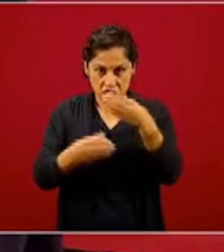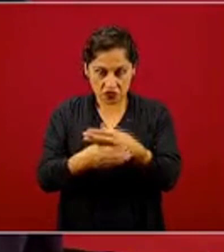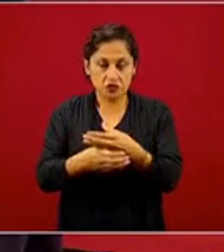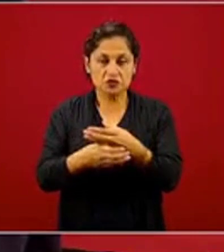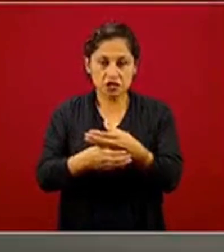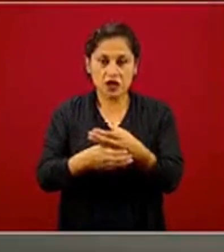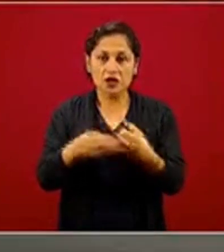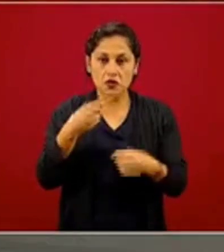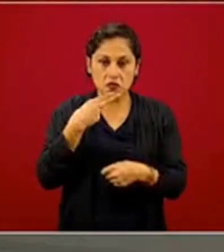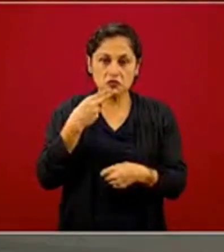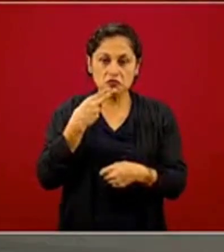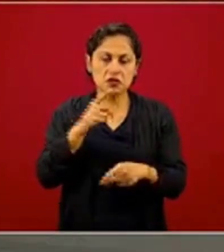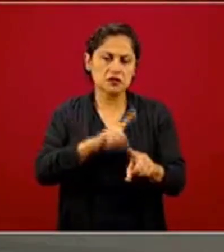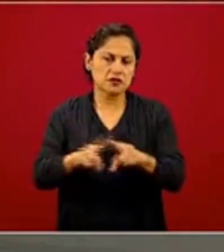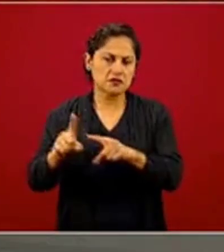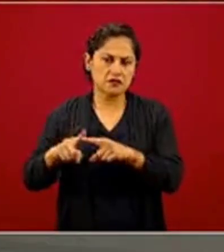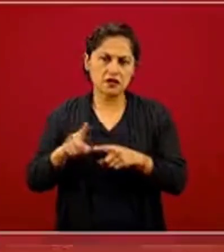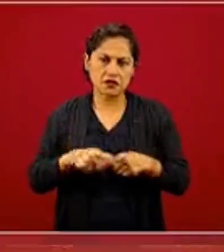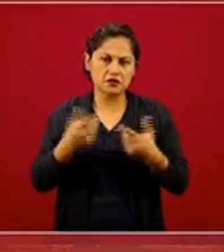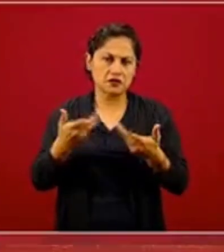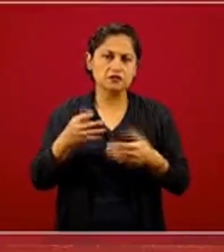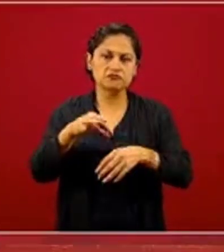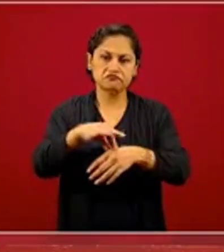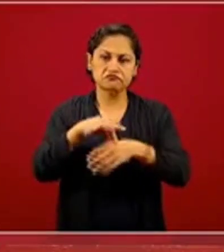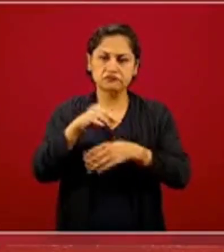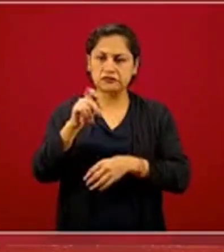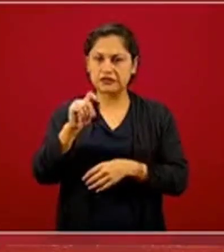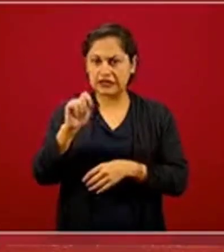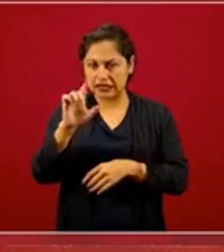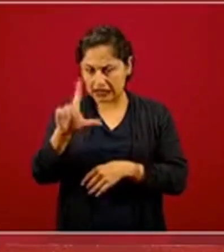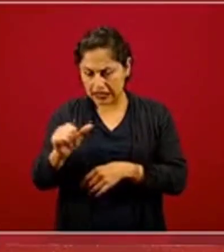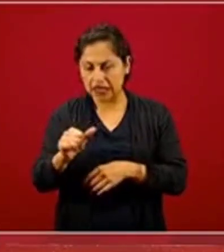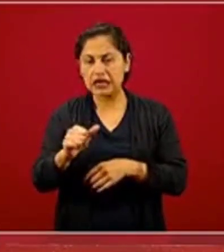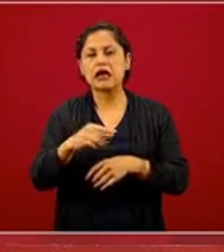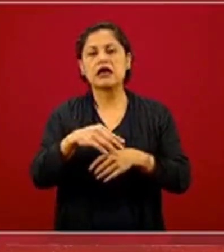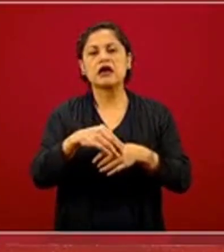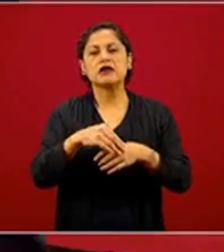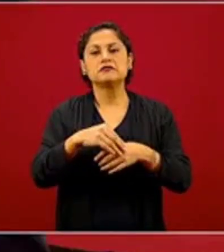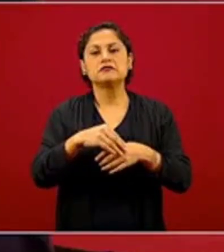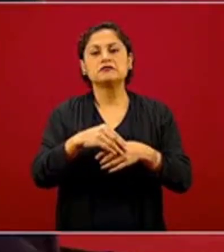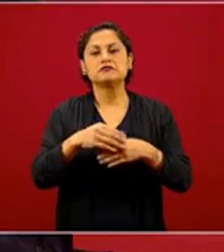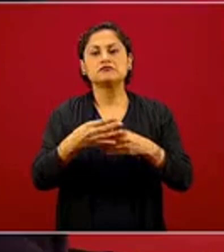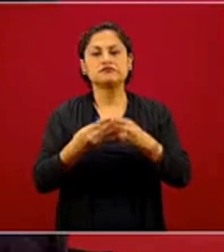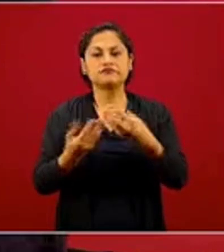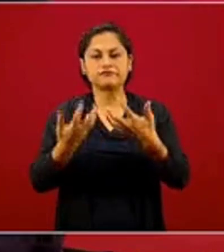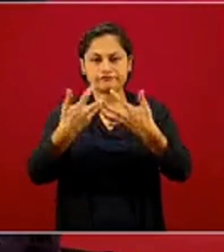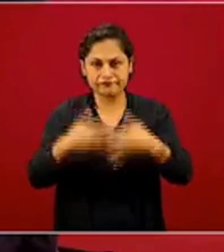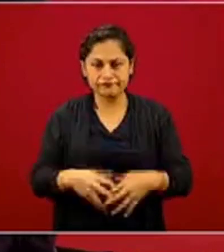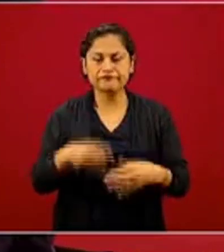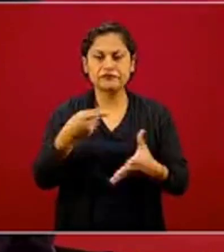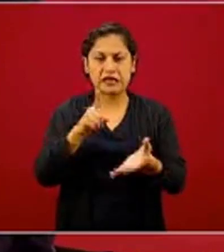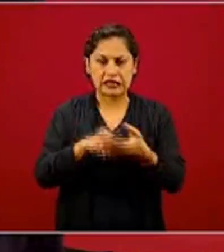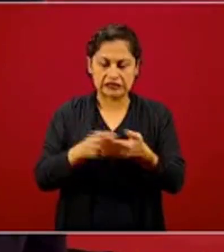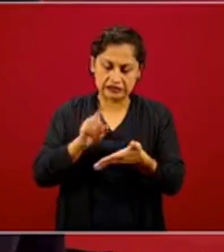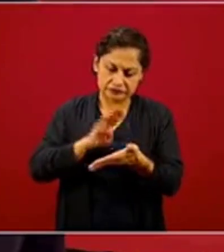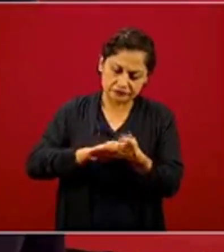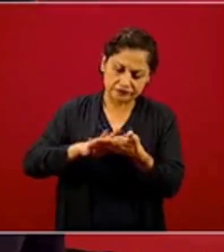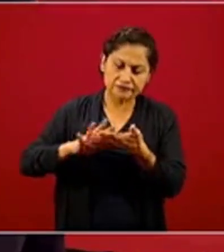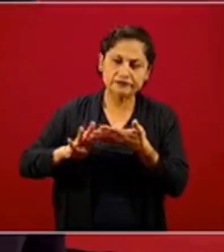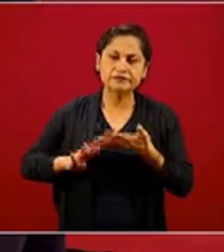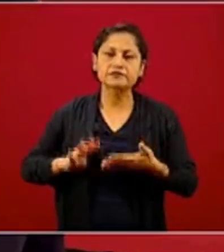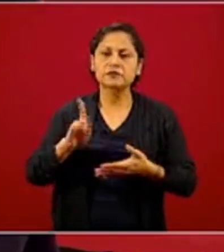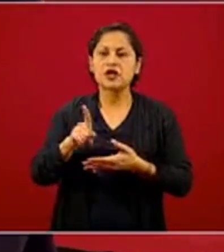generalmente de material textil, es decir, de tela, con distintas características de porosidad y por lo tanto capacidad